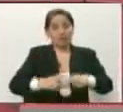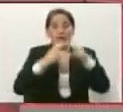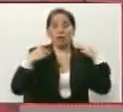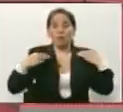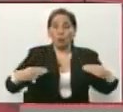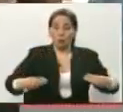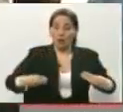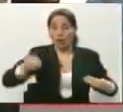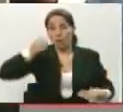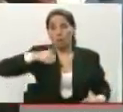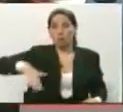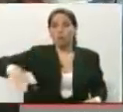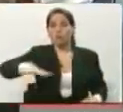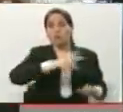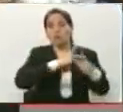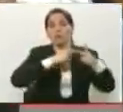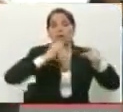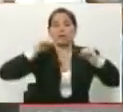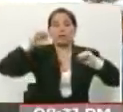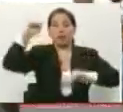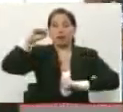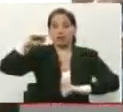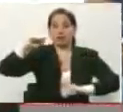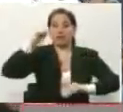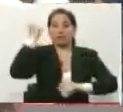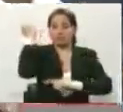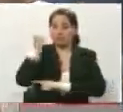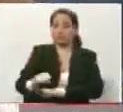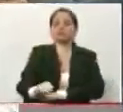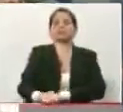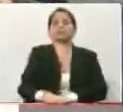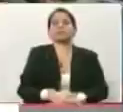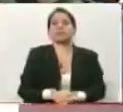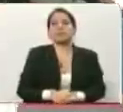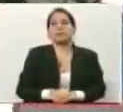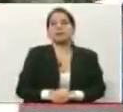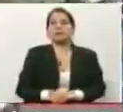pueblo valiente, alzado y rebelde.